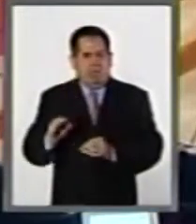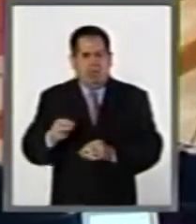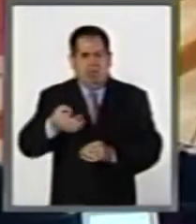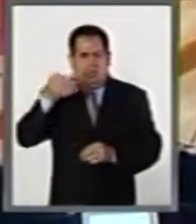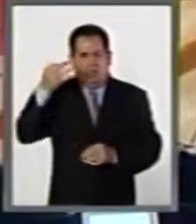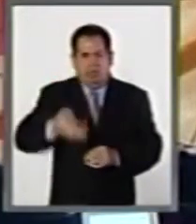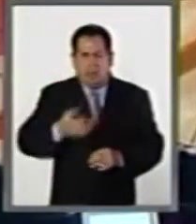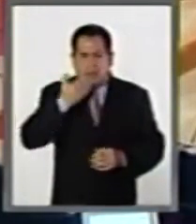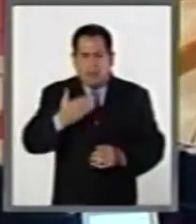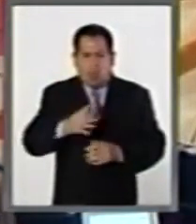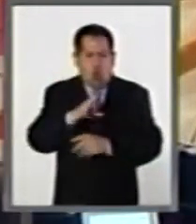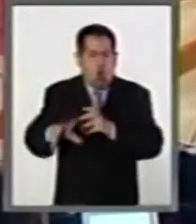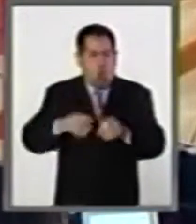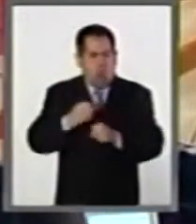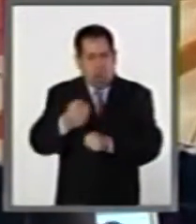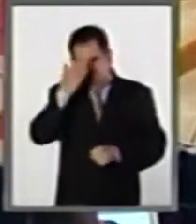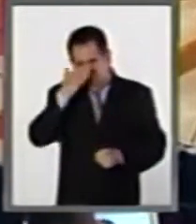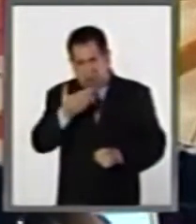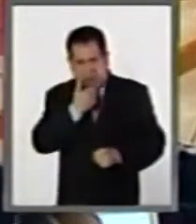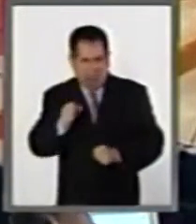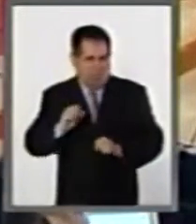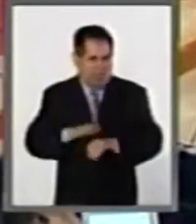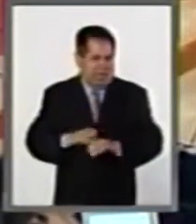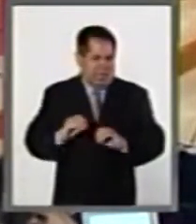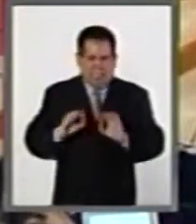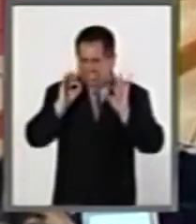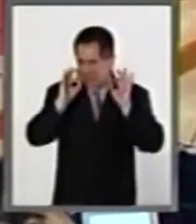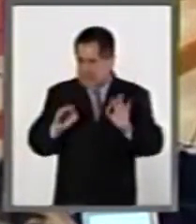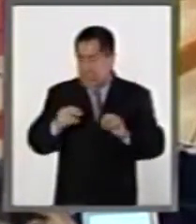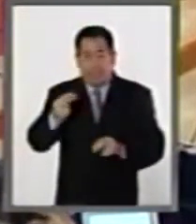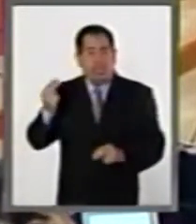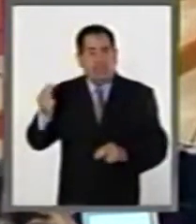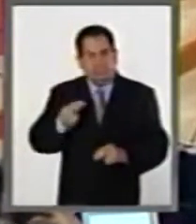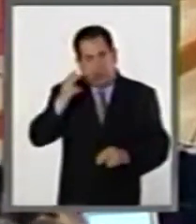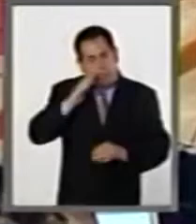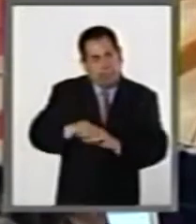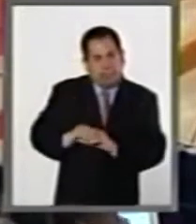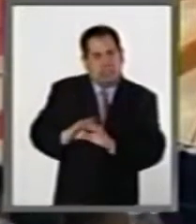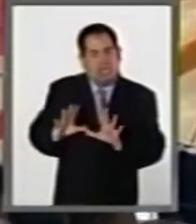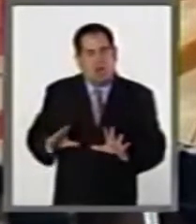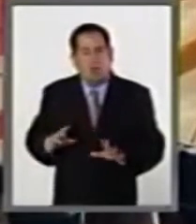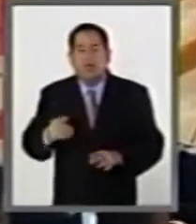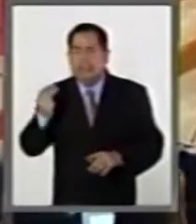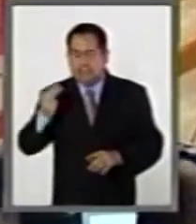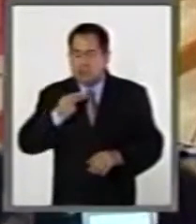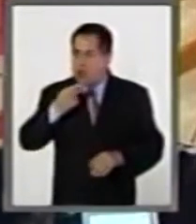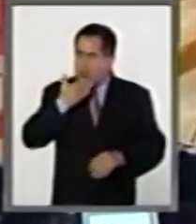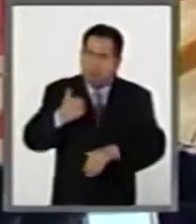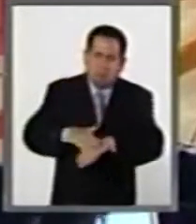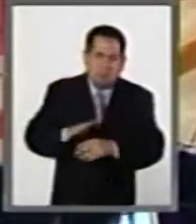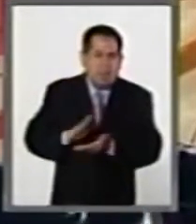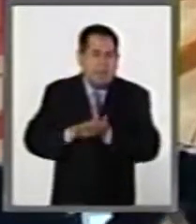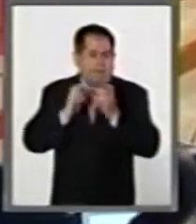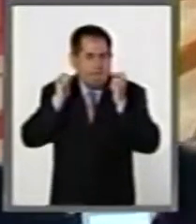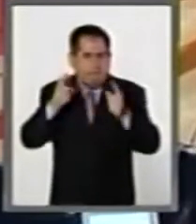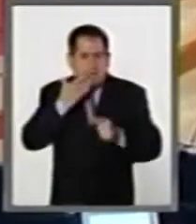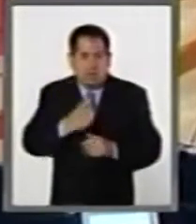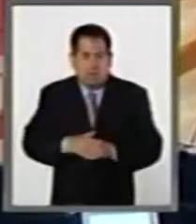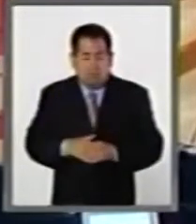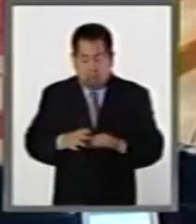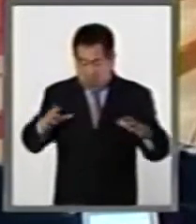pertinaz, docto, serio, que es necesario distinguir y es necesario aplaudir. No